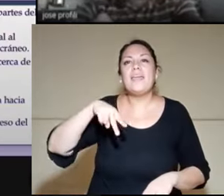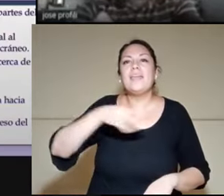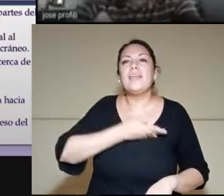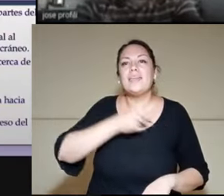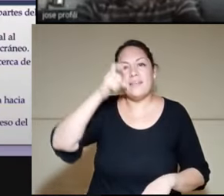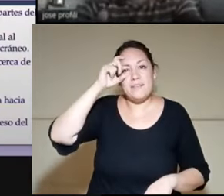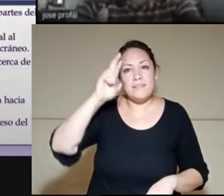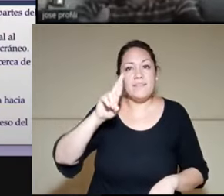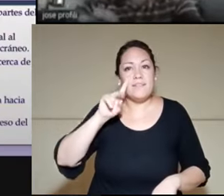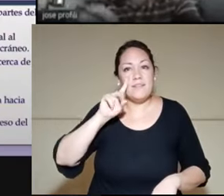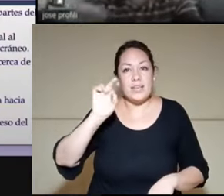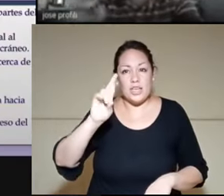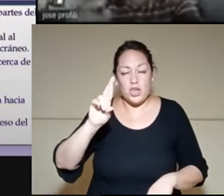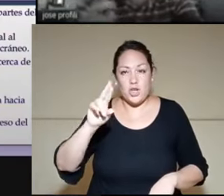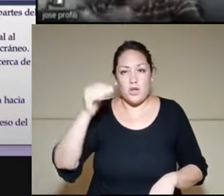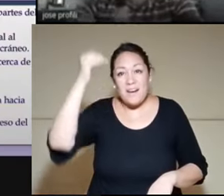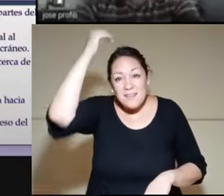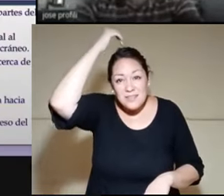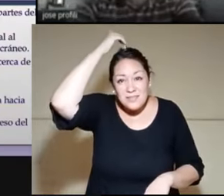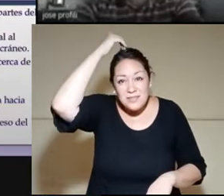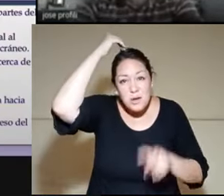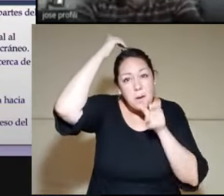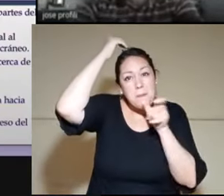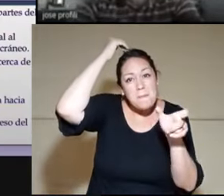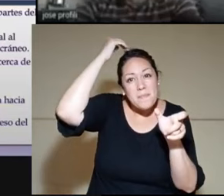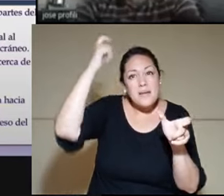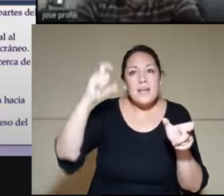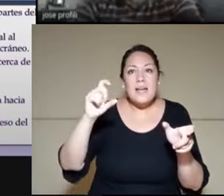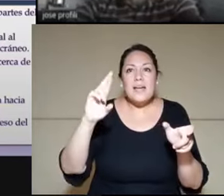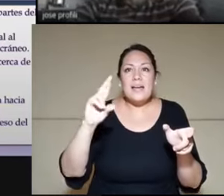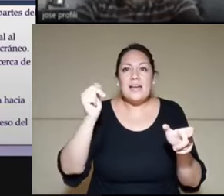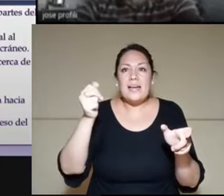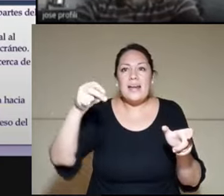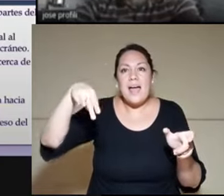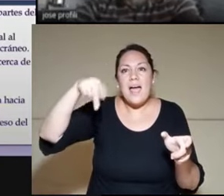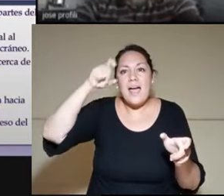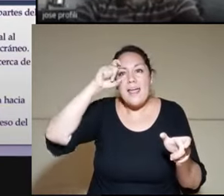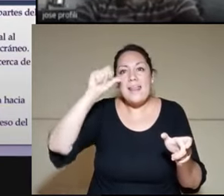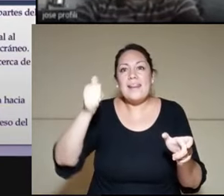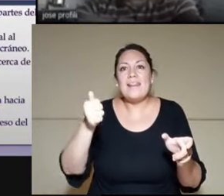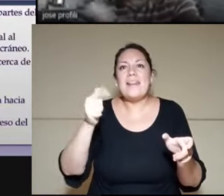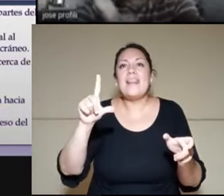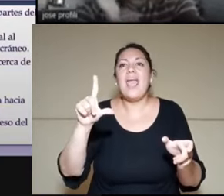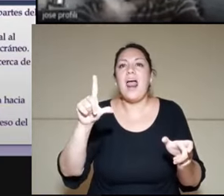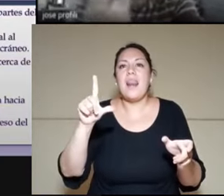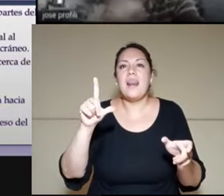inferior. Craneal se refiere a cráneo. Todo lo que está para el lado del cráneo se